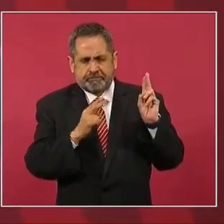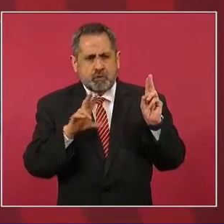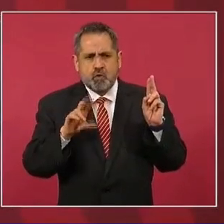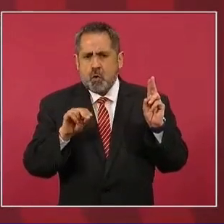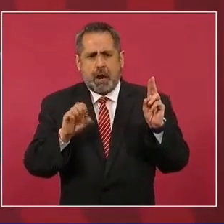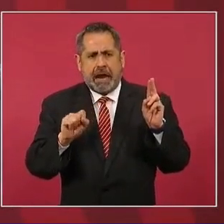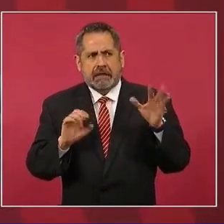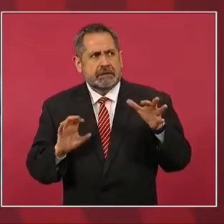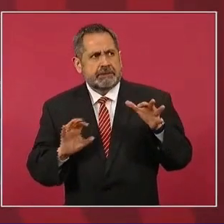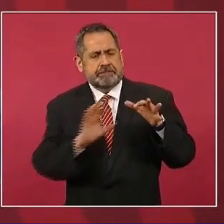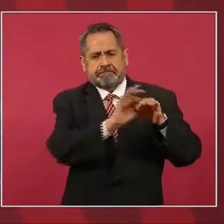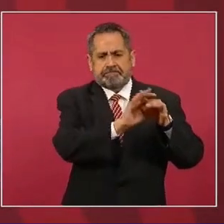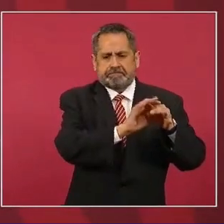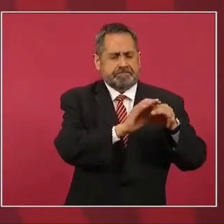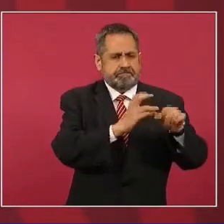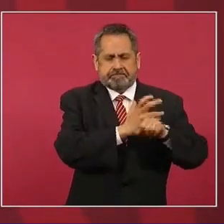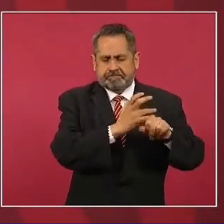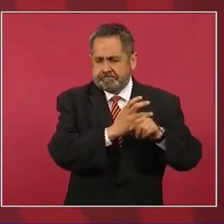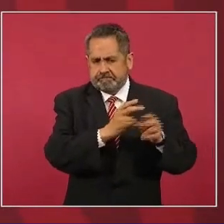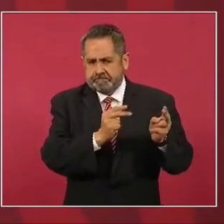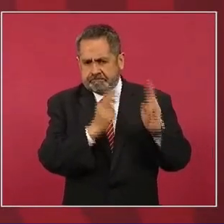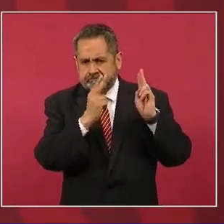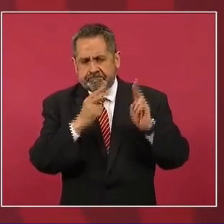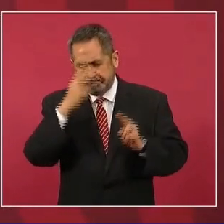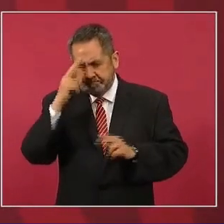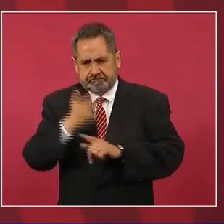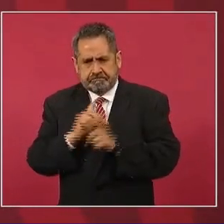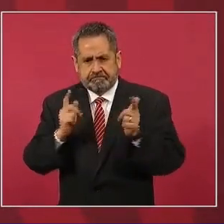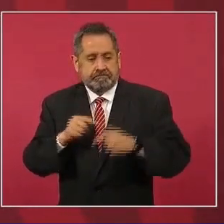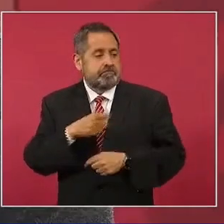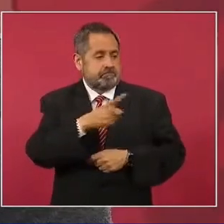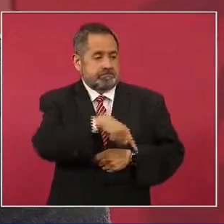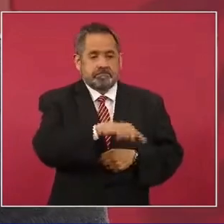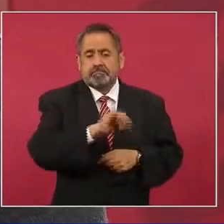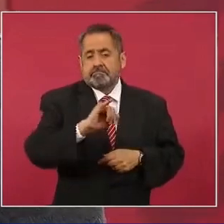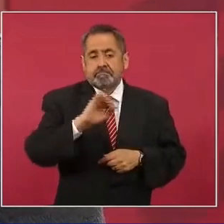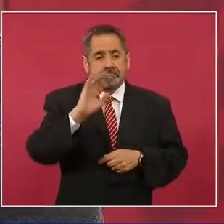porque ellos sí tienen esa concepción de vasallos,